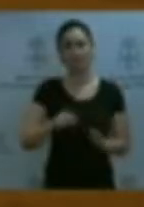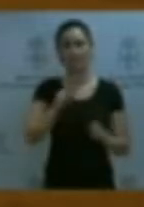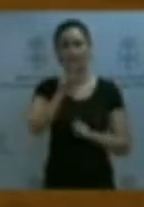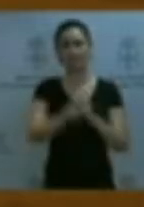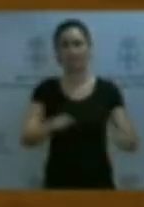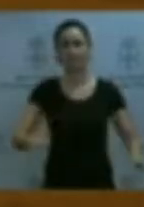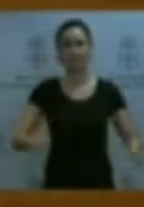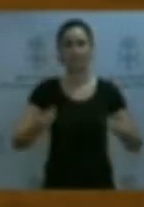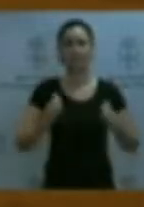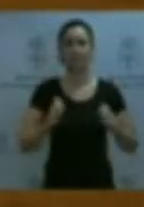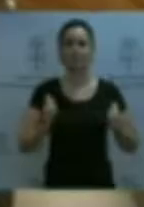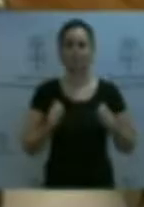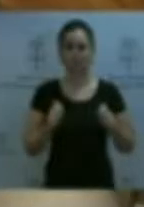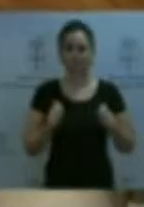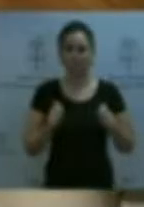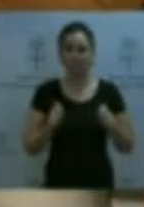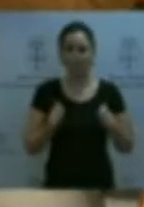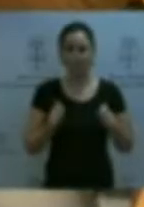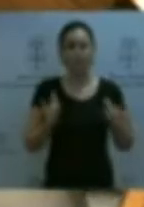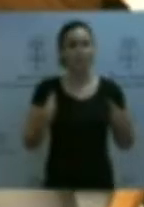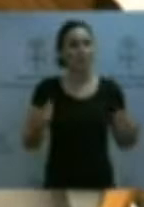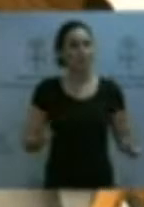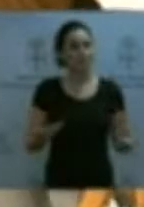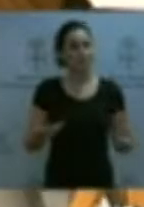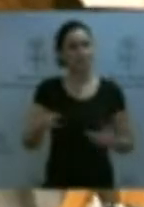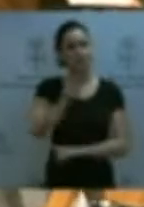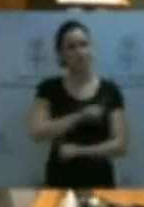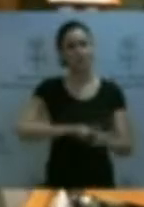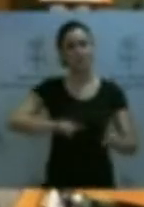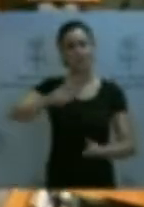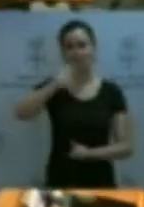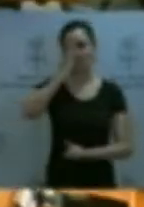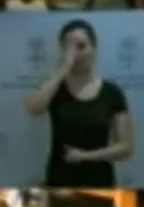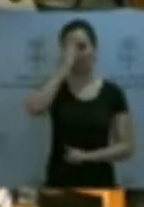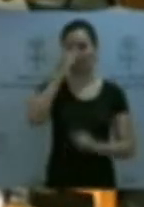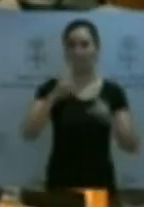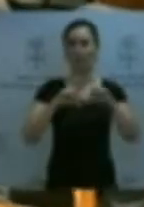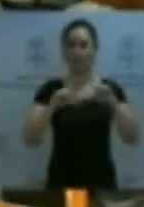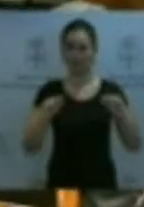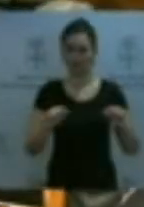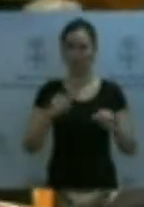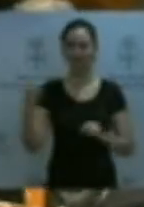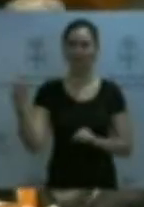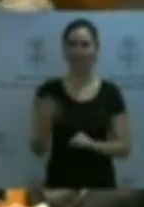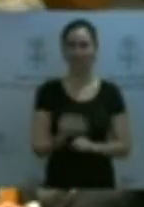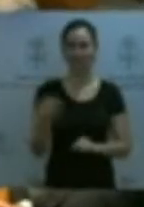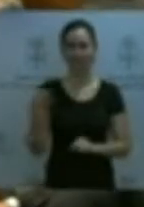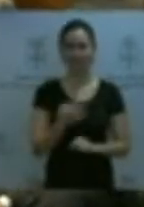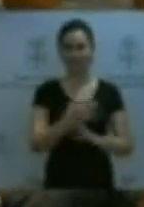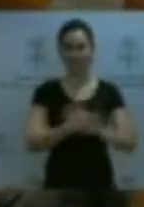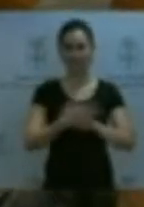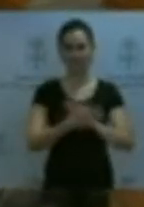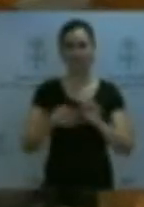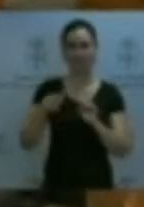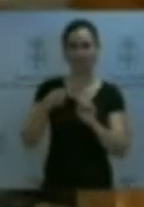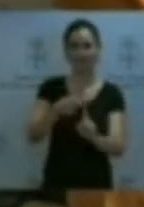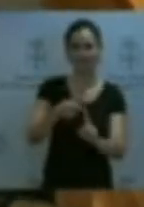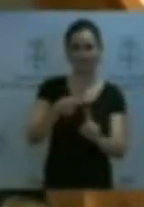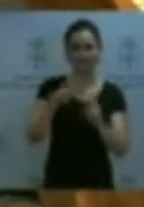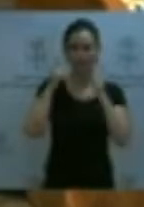problemas medulares que tenemos que abordar si queremos abordar con realismo el futuro de Asturias.